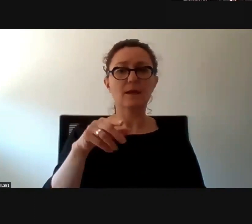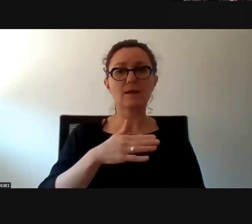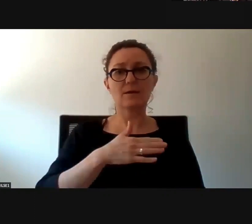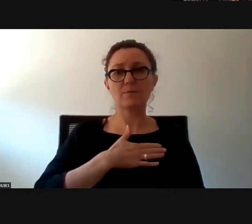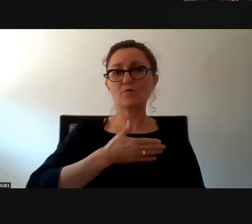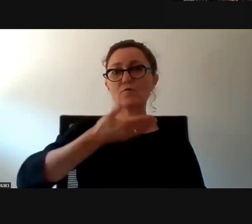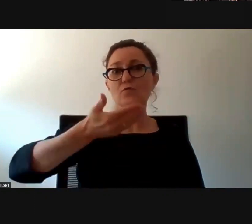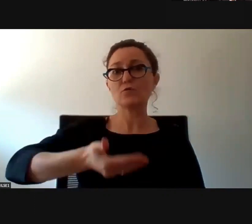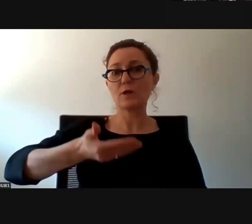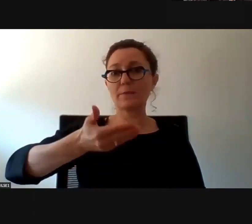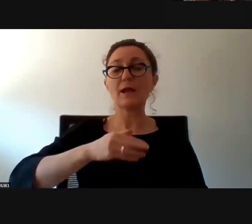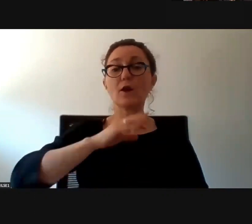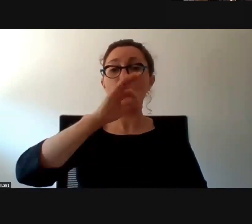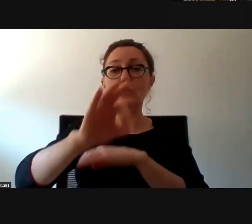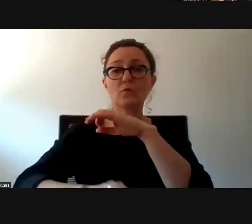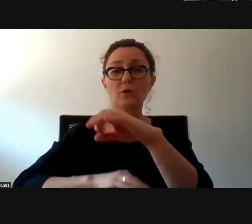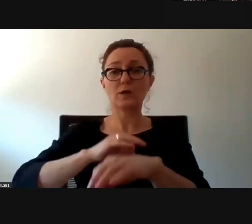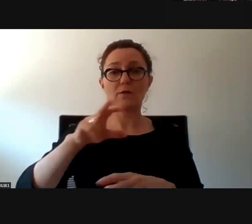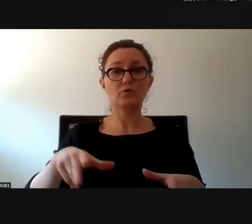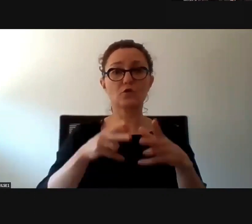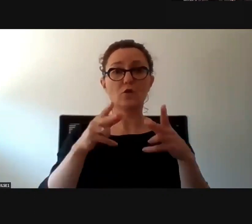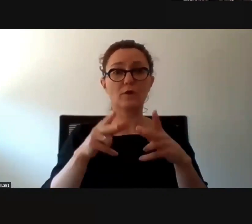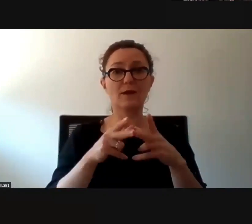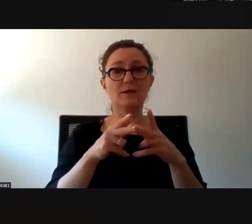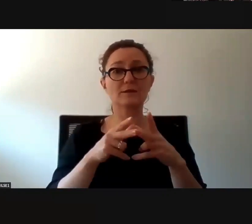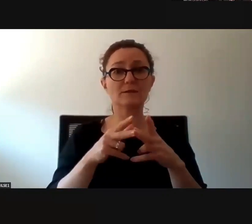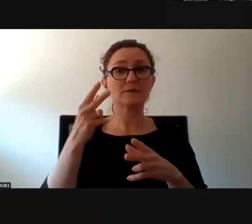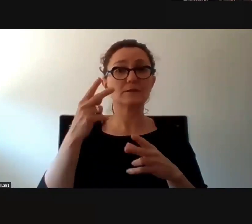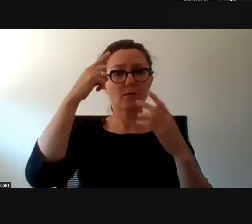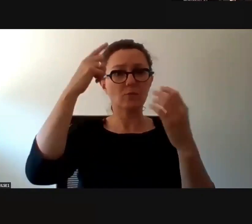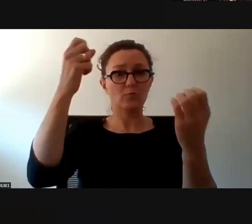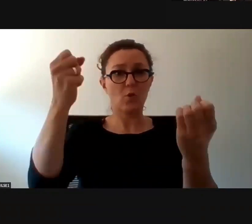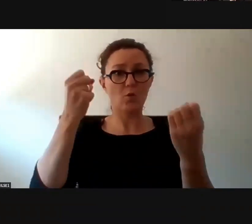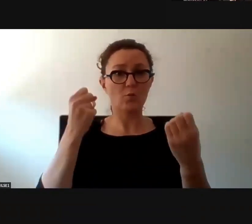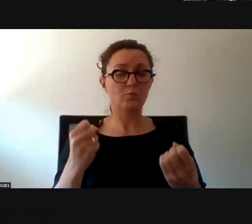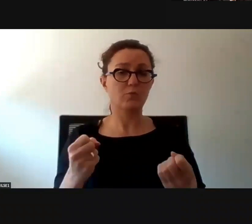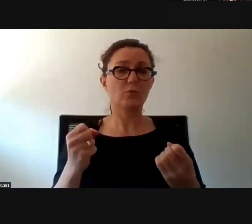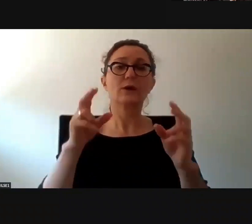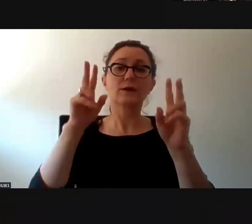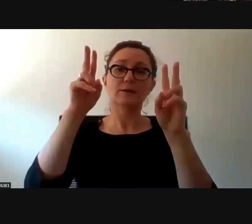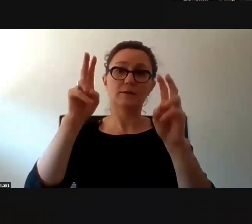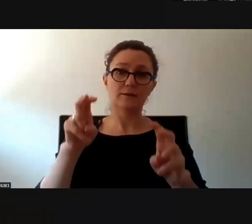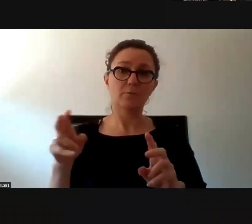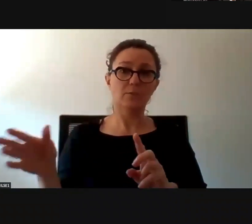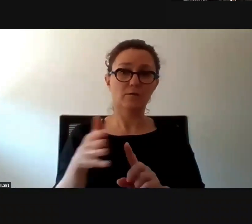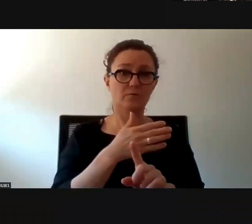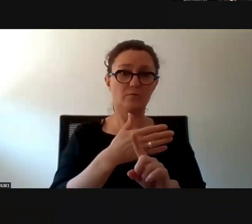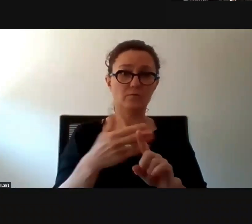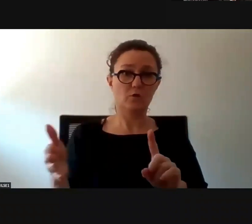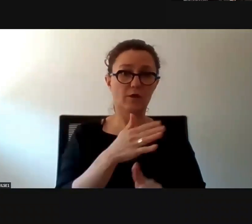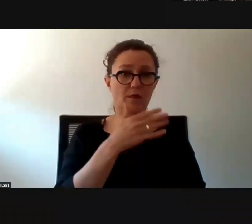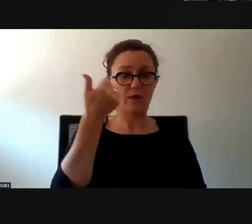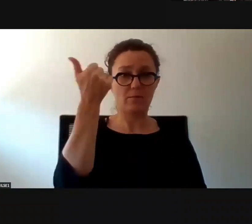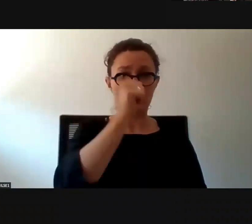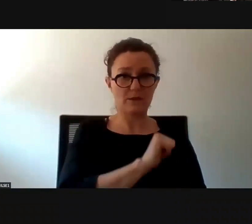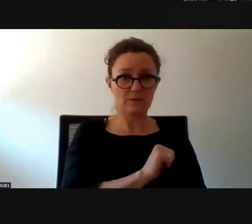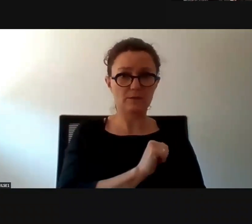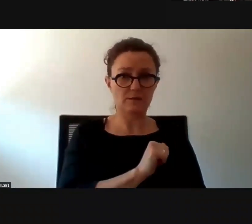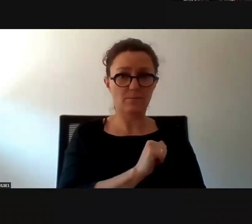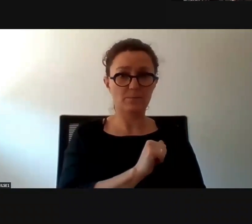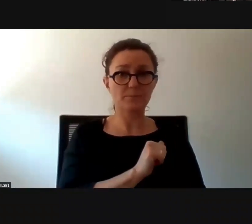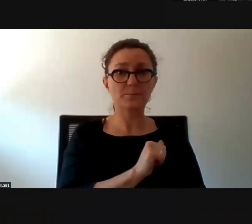esas organizaciones sociales especializadas en el tema de la violencia machista